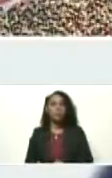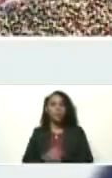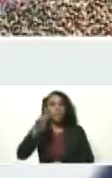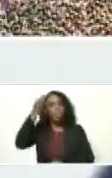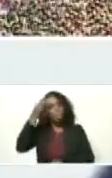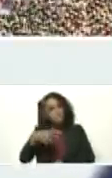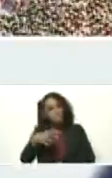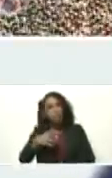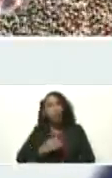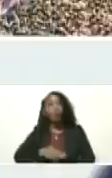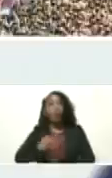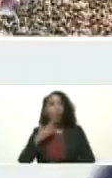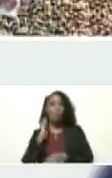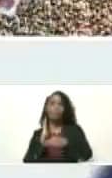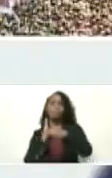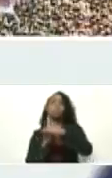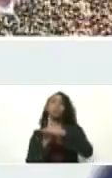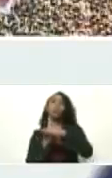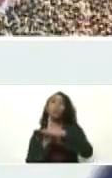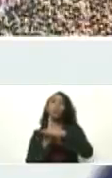Creyeron que podían paralizar